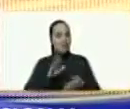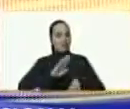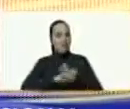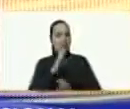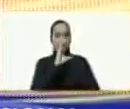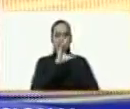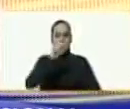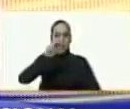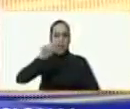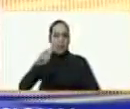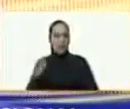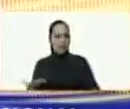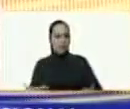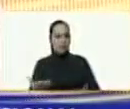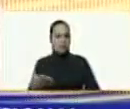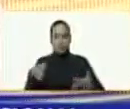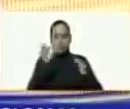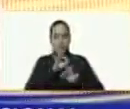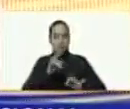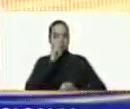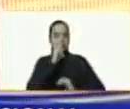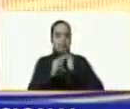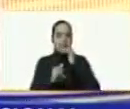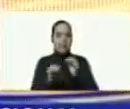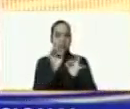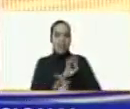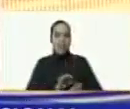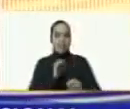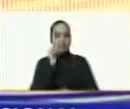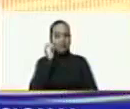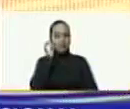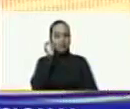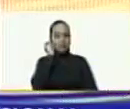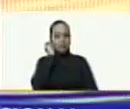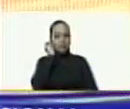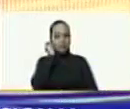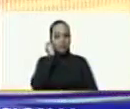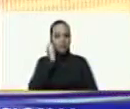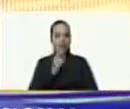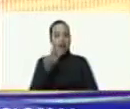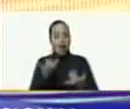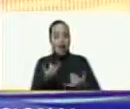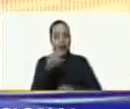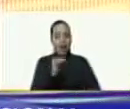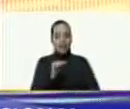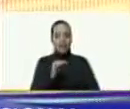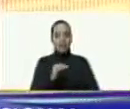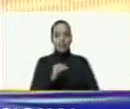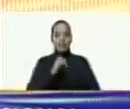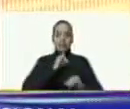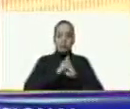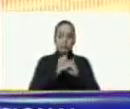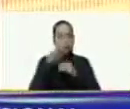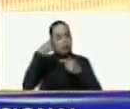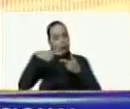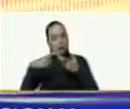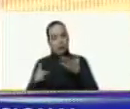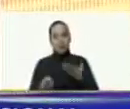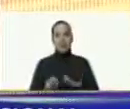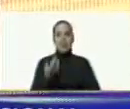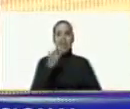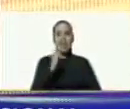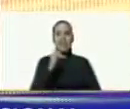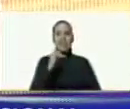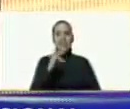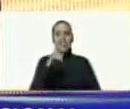CNN, nadie se entera de nada. Afortunadamente tenemos redes sociales y existe Telesur y nos